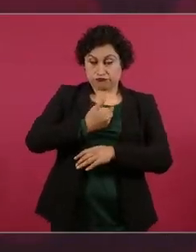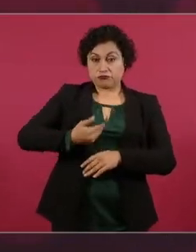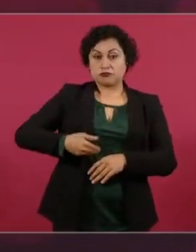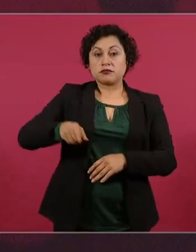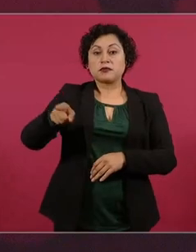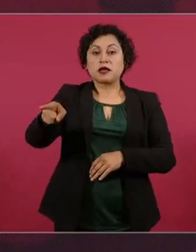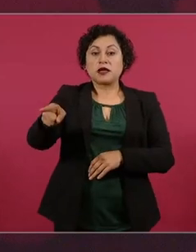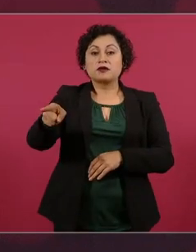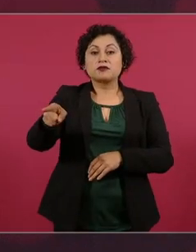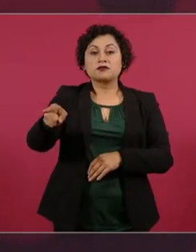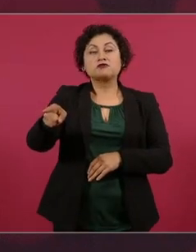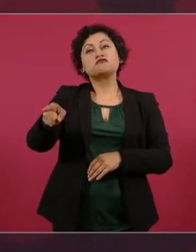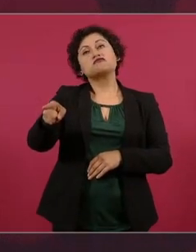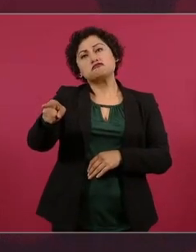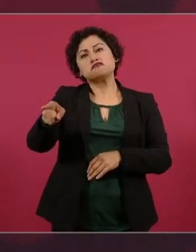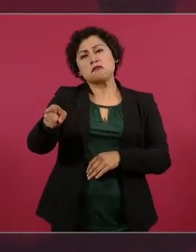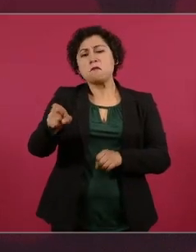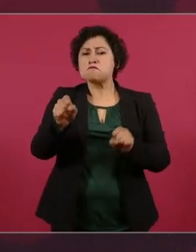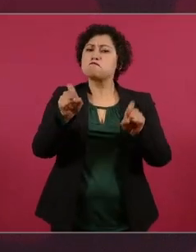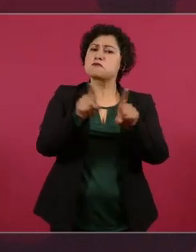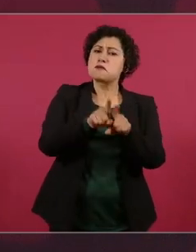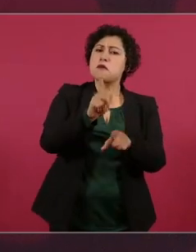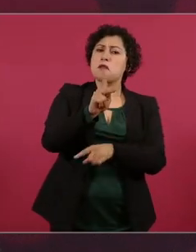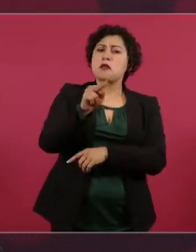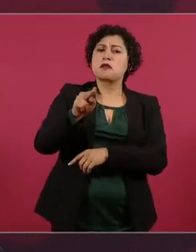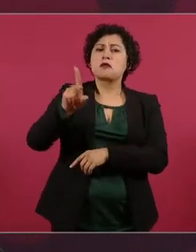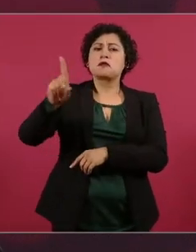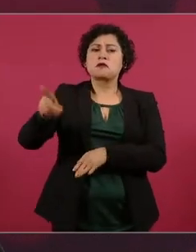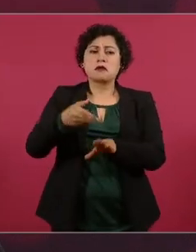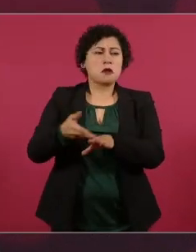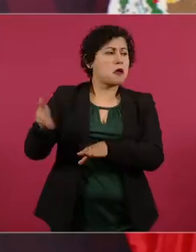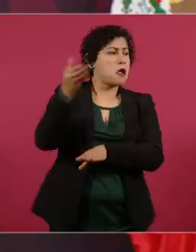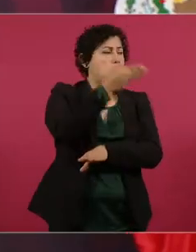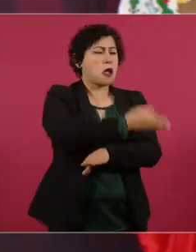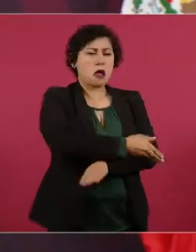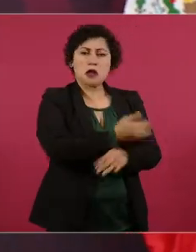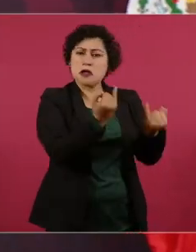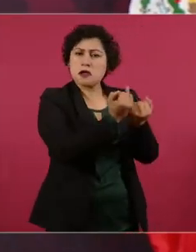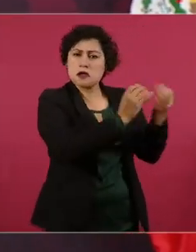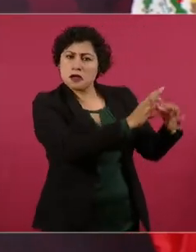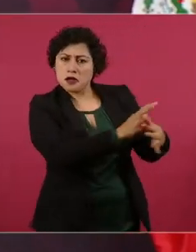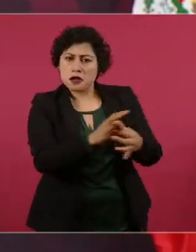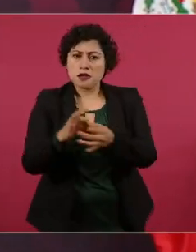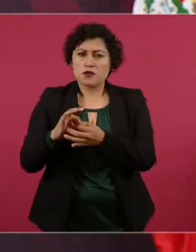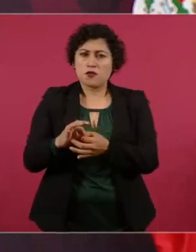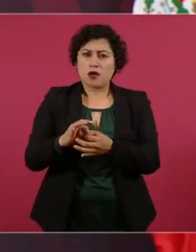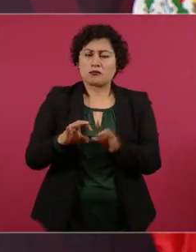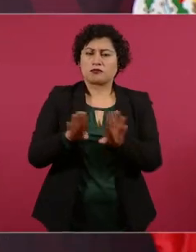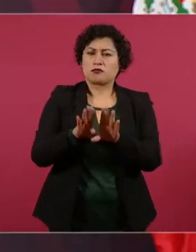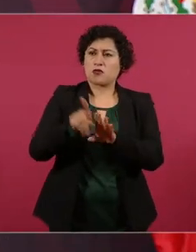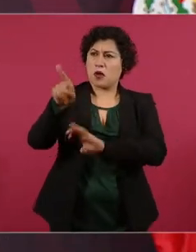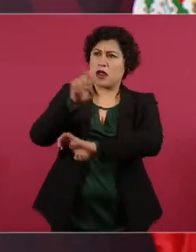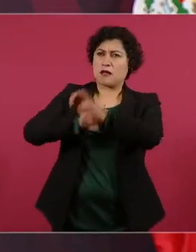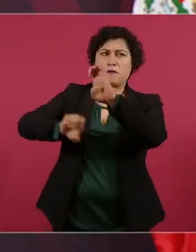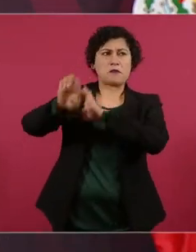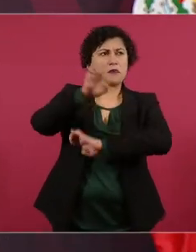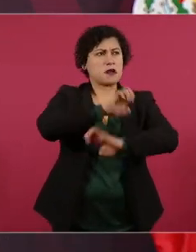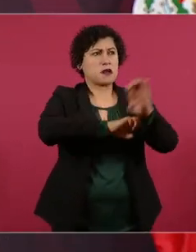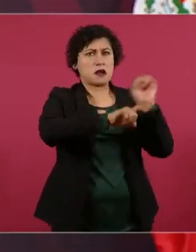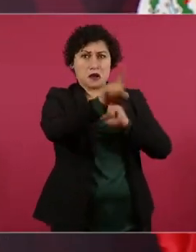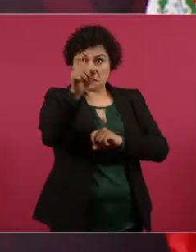igual, como si lo hubiese hecho Aspe o Gil Díaz o Carstens.